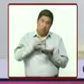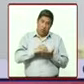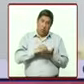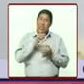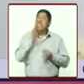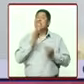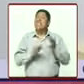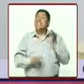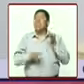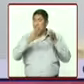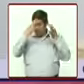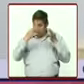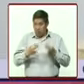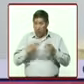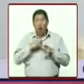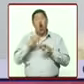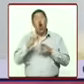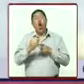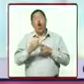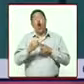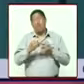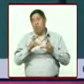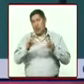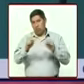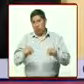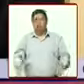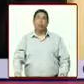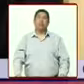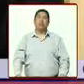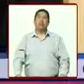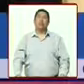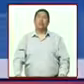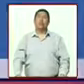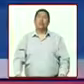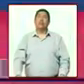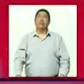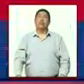si confirma la misma o si revoca la misma.